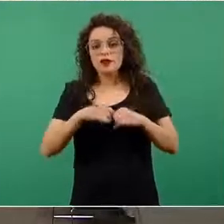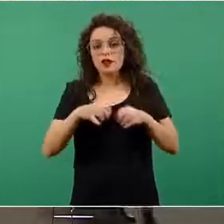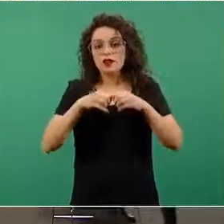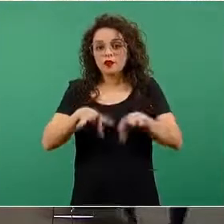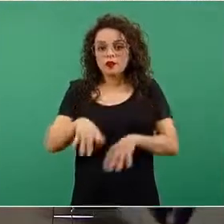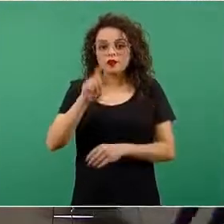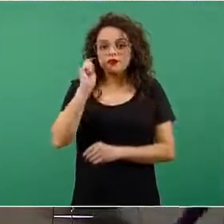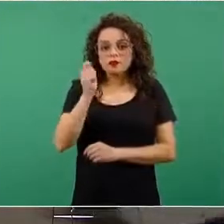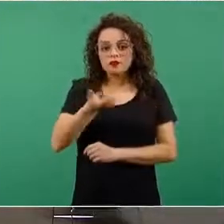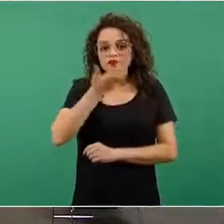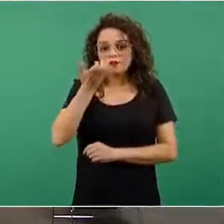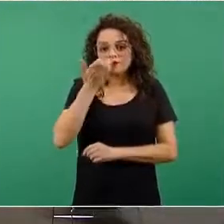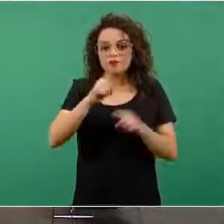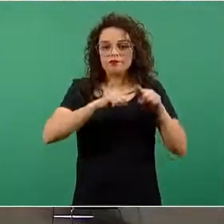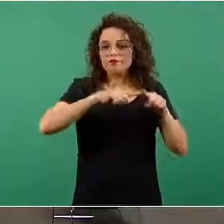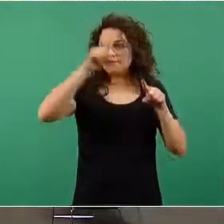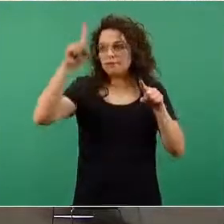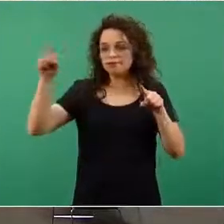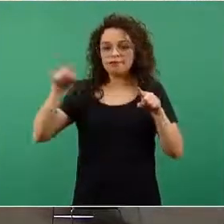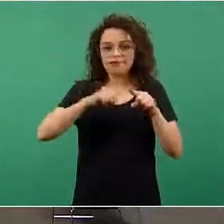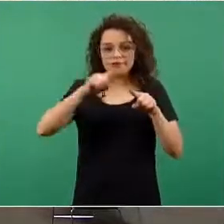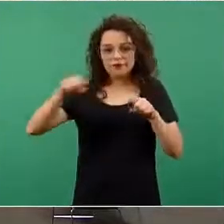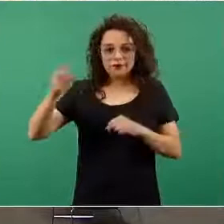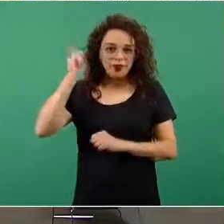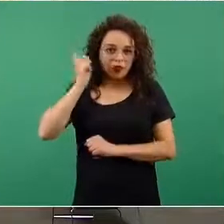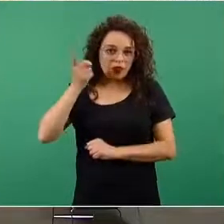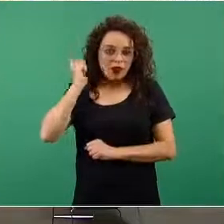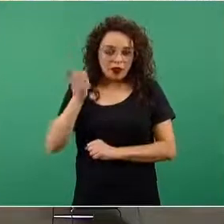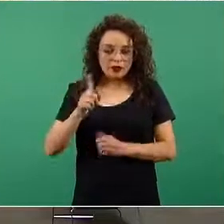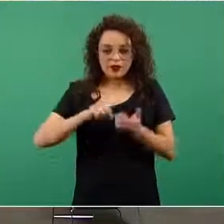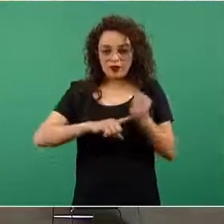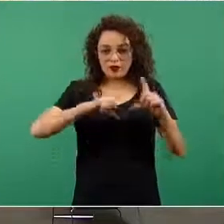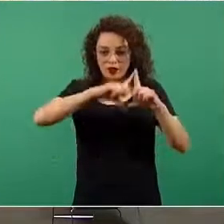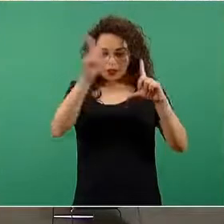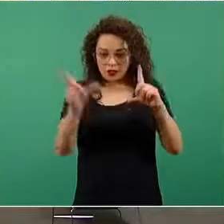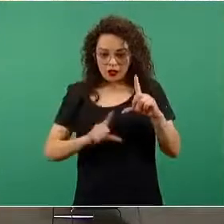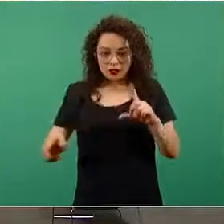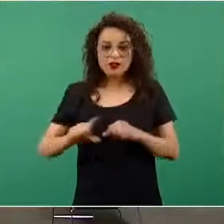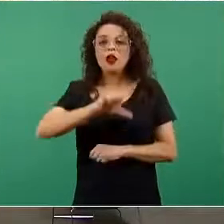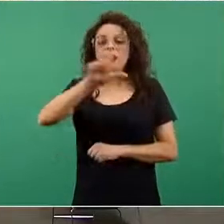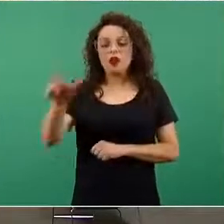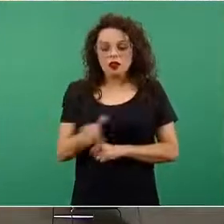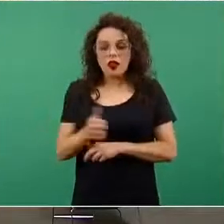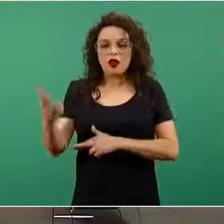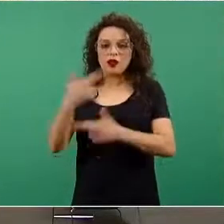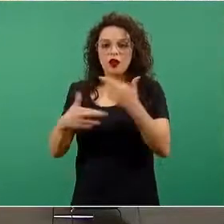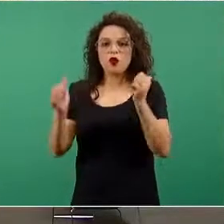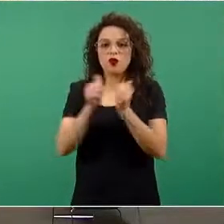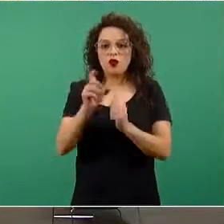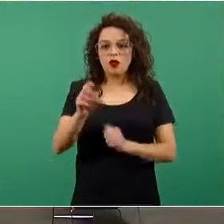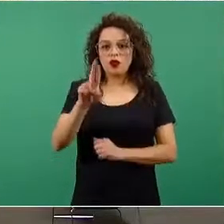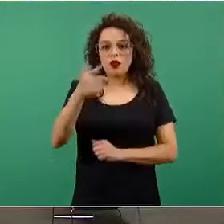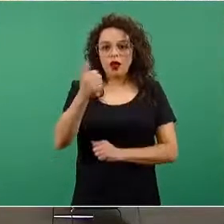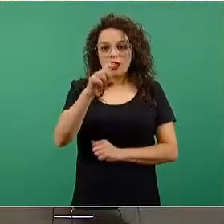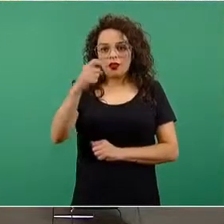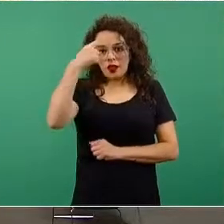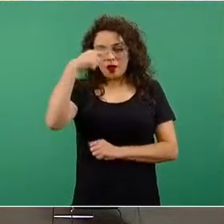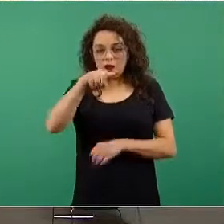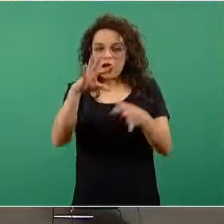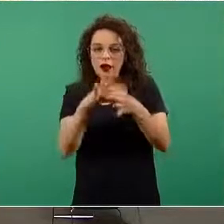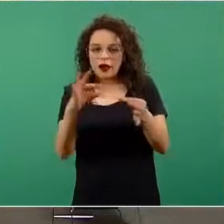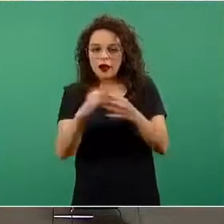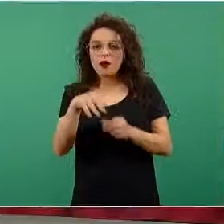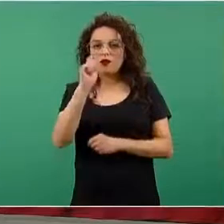actualización de las estadísticas nacionales y luego volveremos con el doctor López-Gatell para el componente de vacunación.